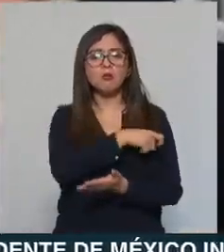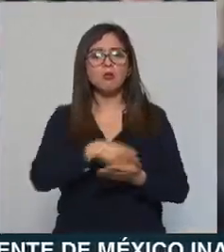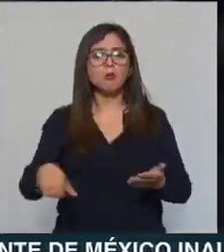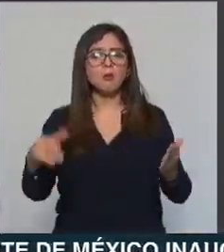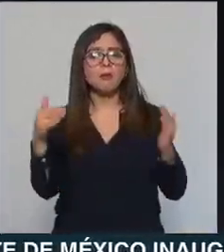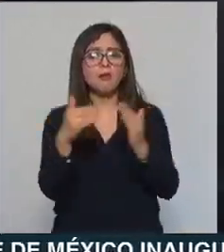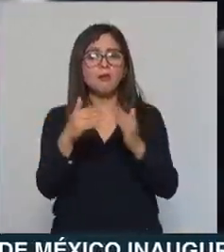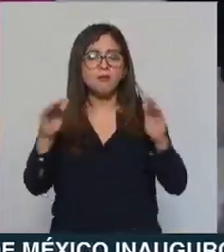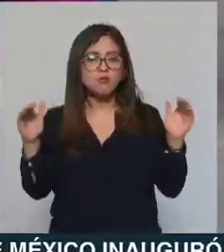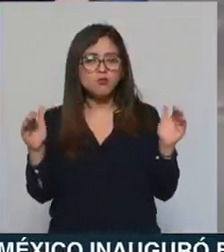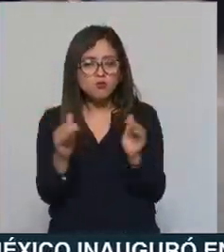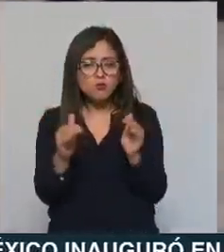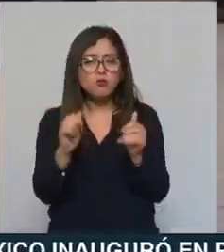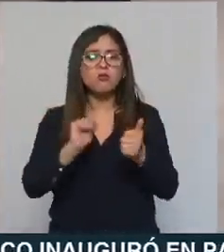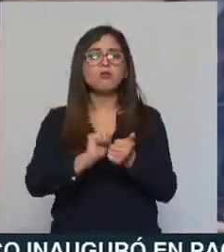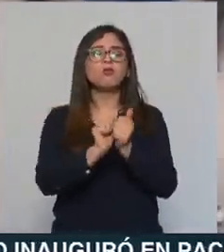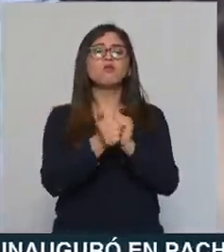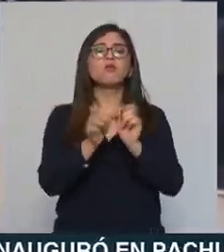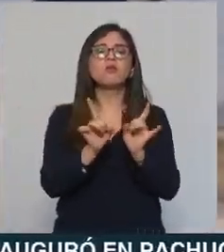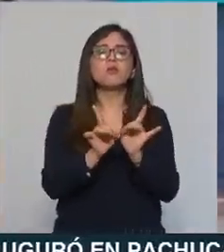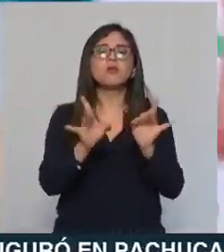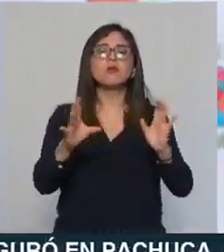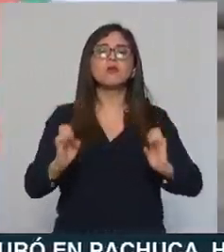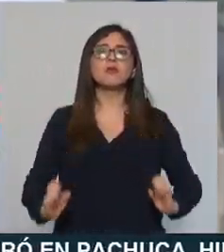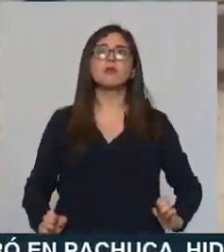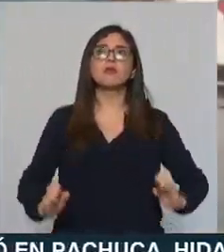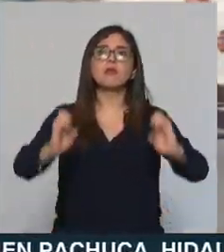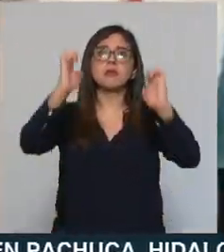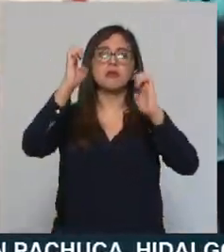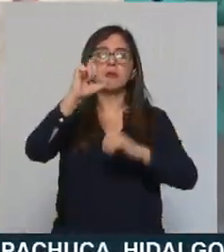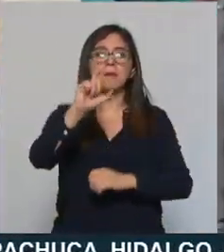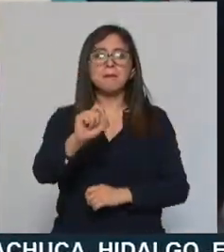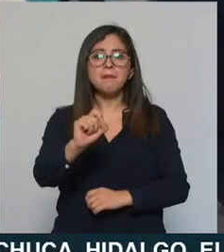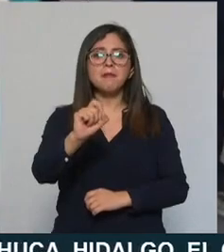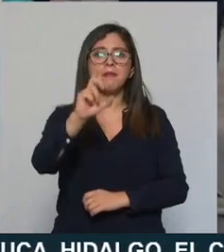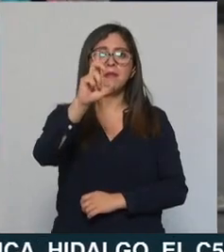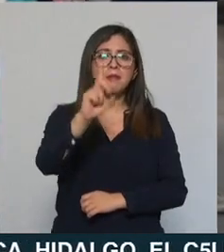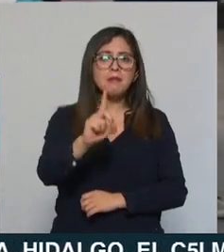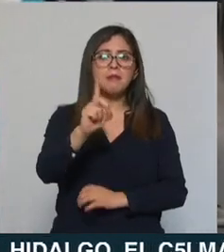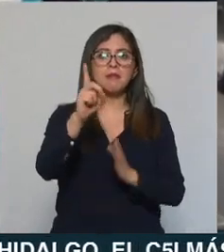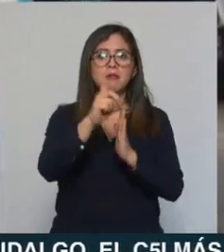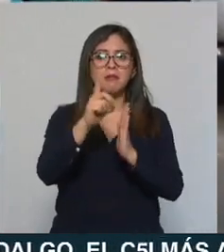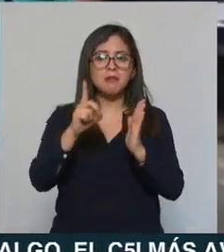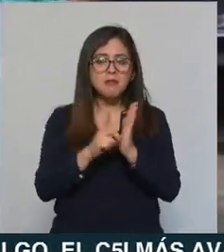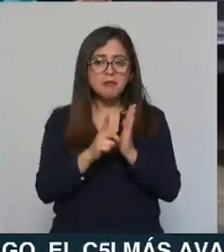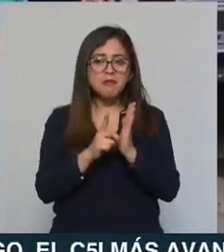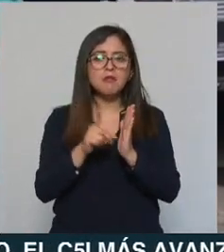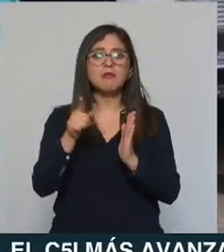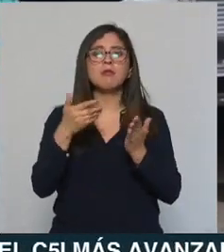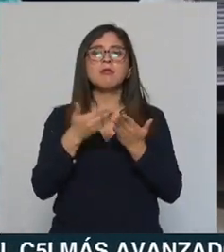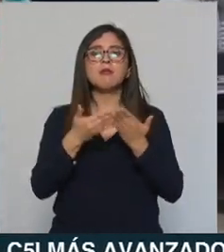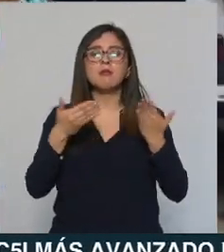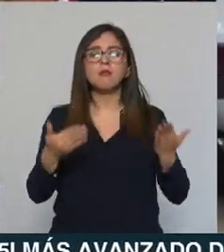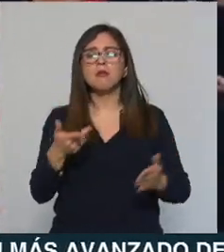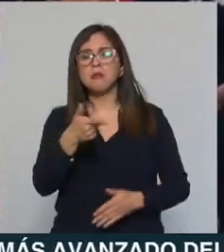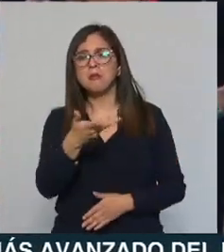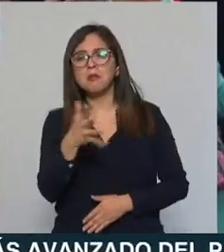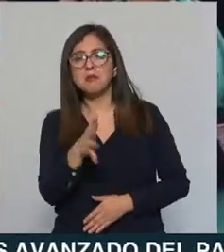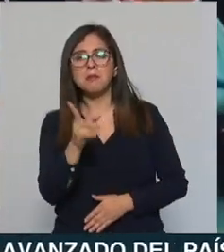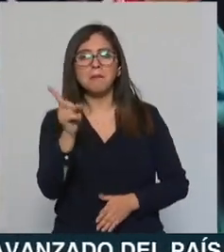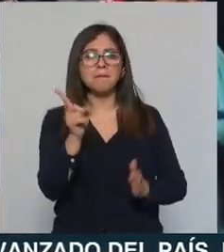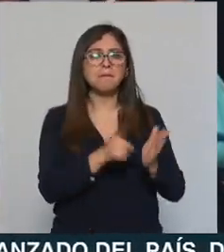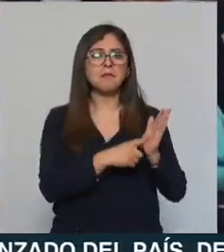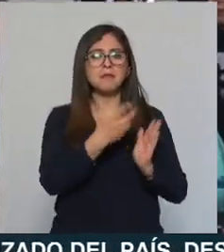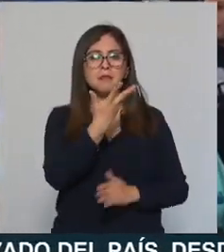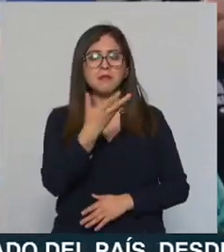pequeñas y aparecen edificios de 20, de 30 departamentos. Ahora estamos viviendo lo de cerca de